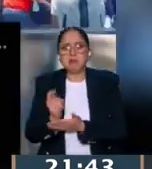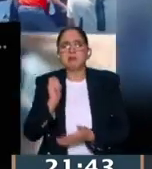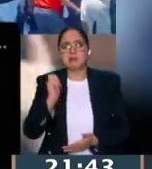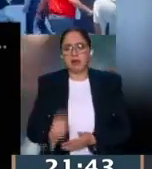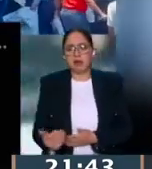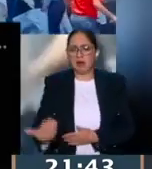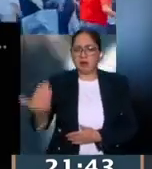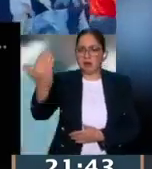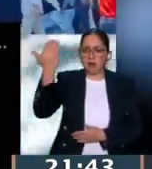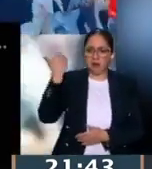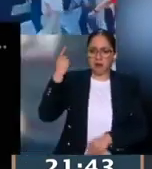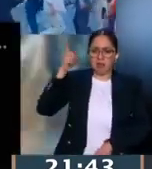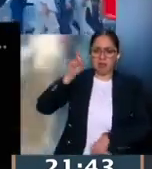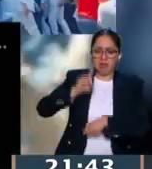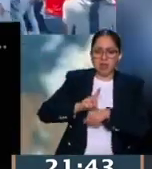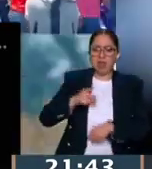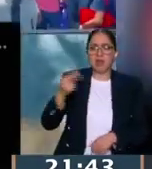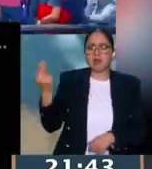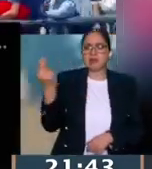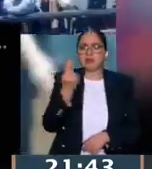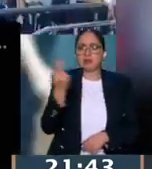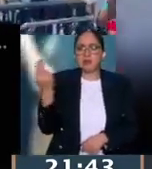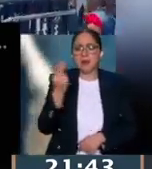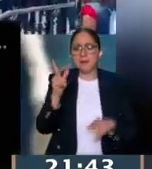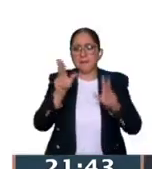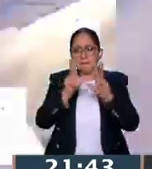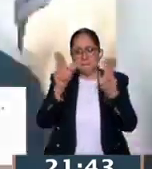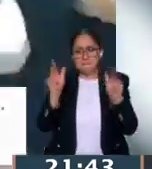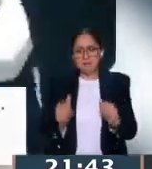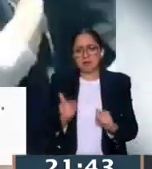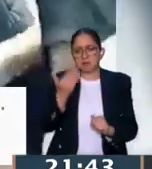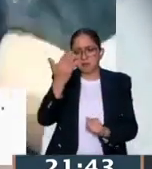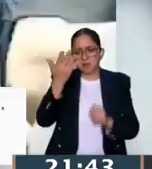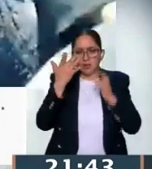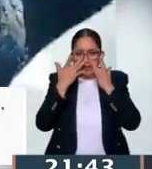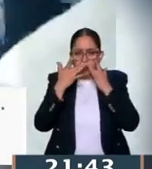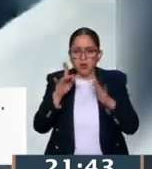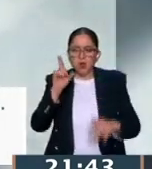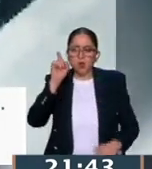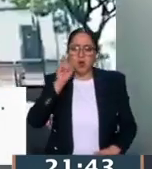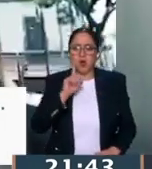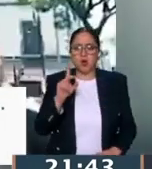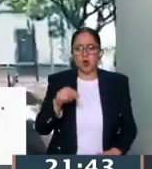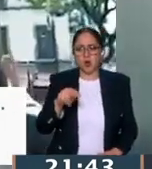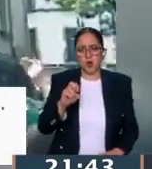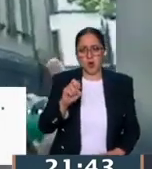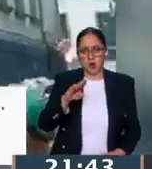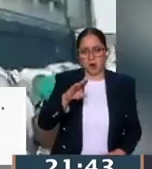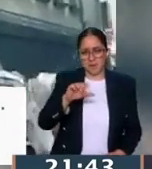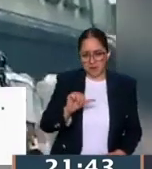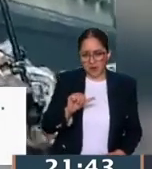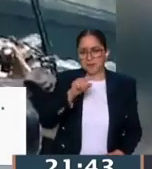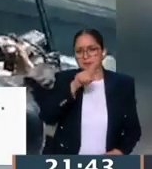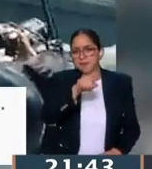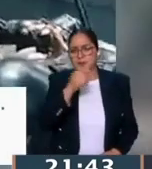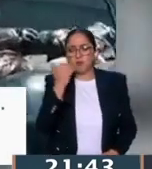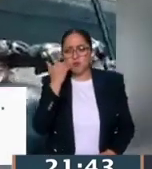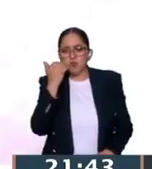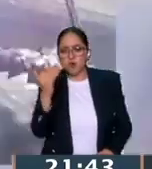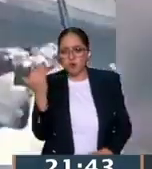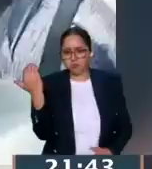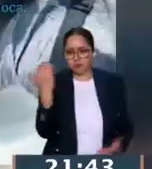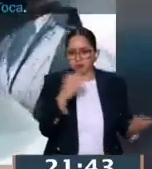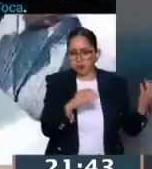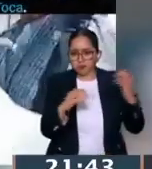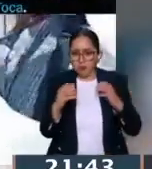días atrás exigían pacíficamente la renuncia de Norma Piña. Entre las agresiones se pueden enlistar